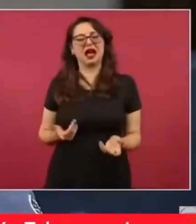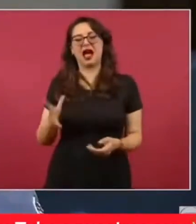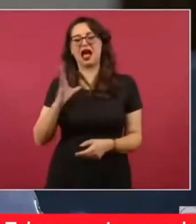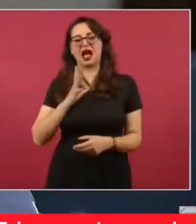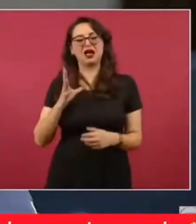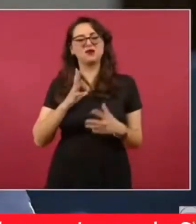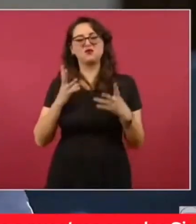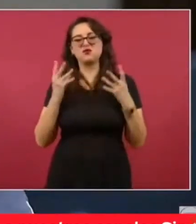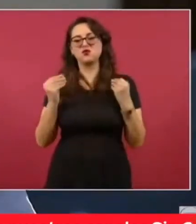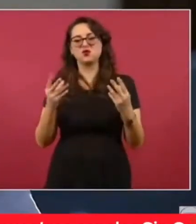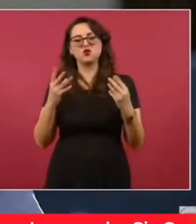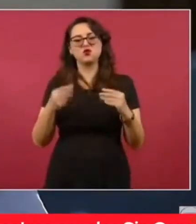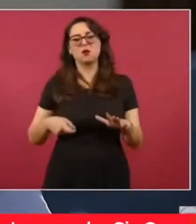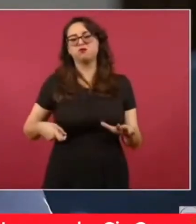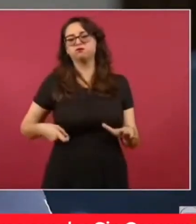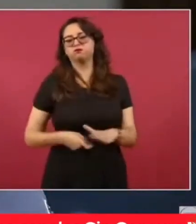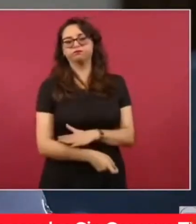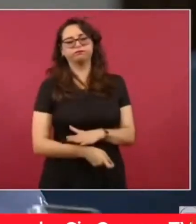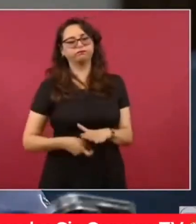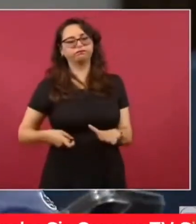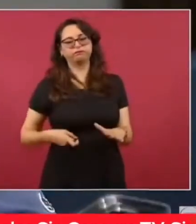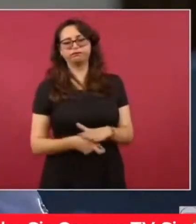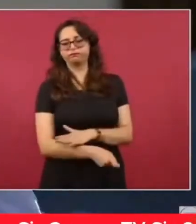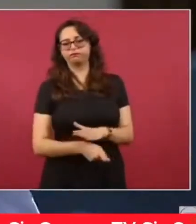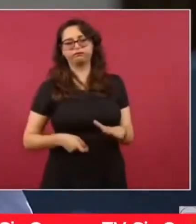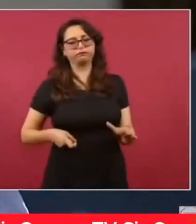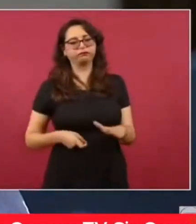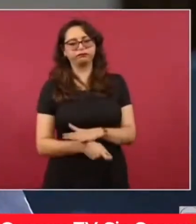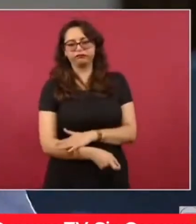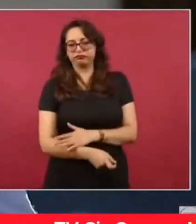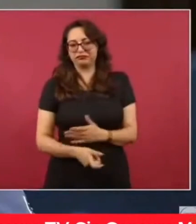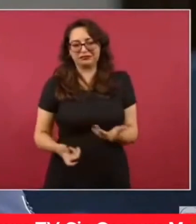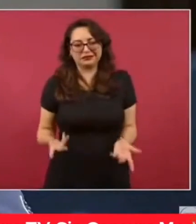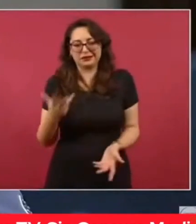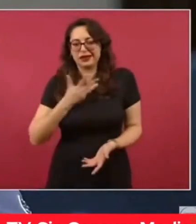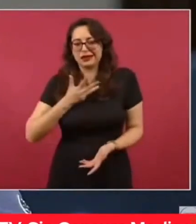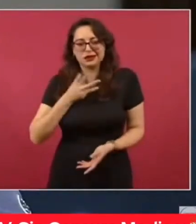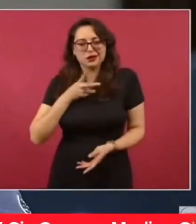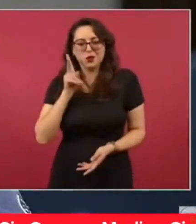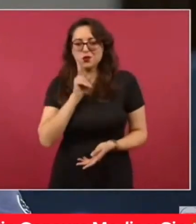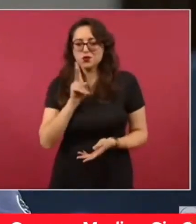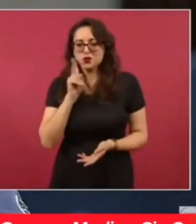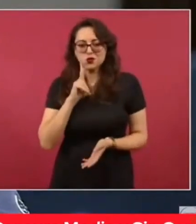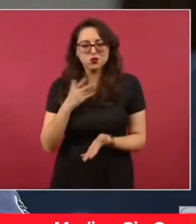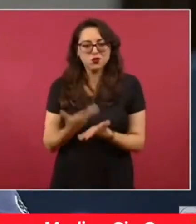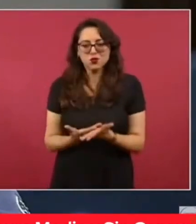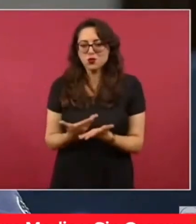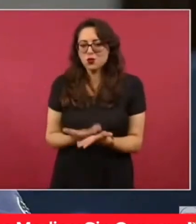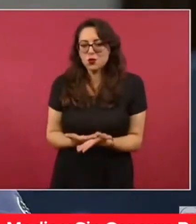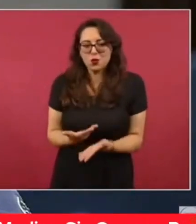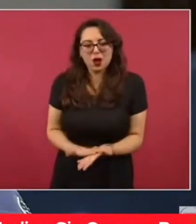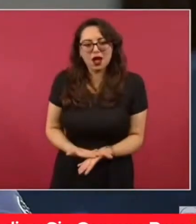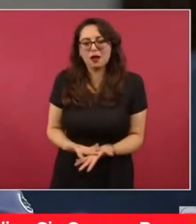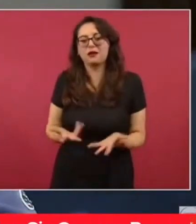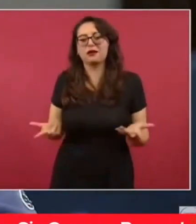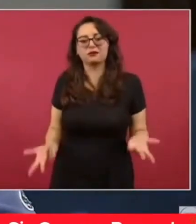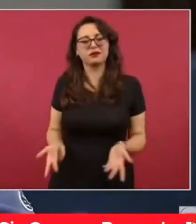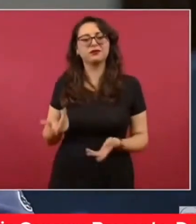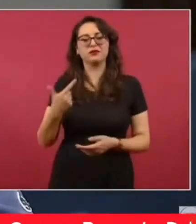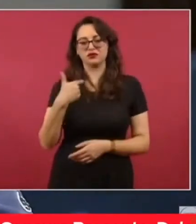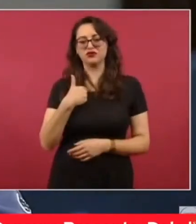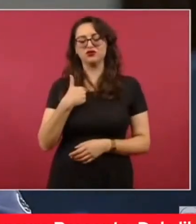ambientales en Playa del Carmen o sea está registrado en la prensa de Playa del Carmen aquí por ejemplo tengo uno de sus boletines